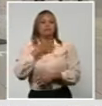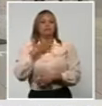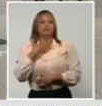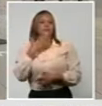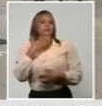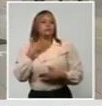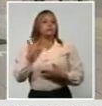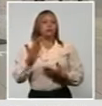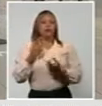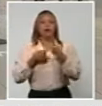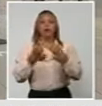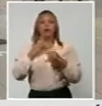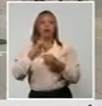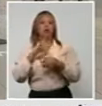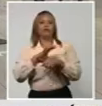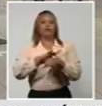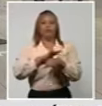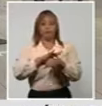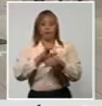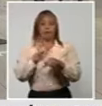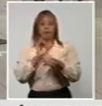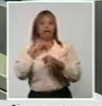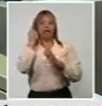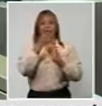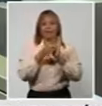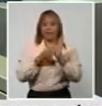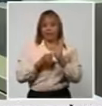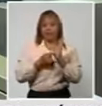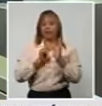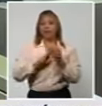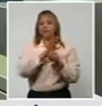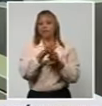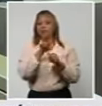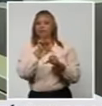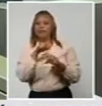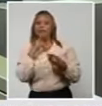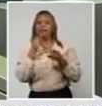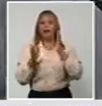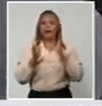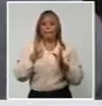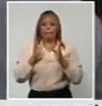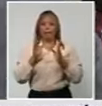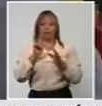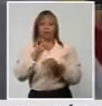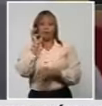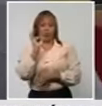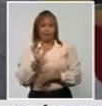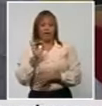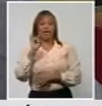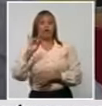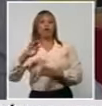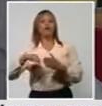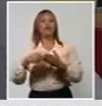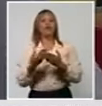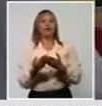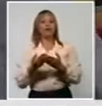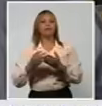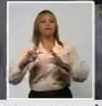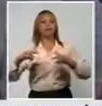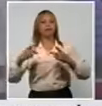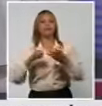pueden producir los signos o síntomas de la enfermedad en ese periodo y generalmente al 9º día son estudiados con pruebas de